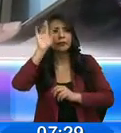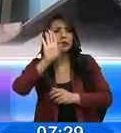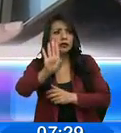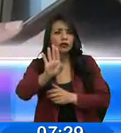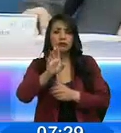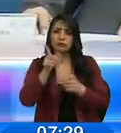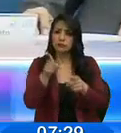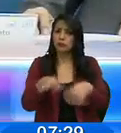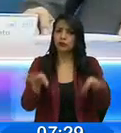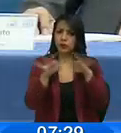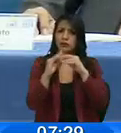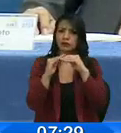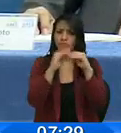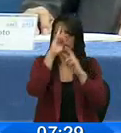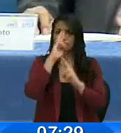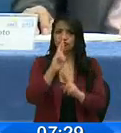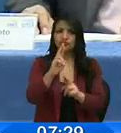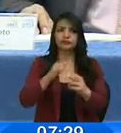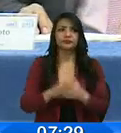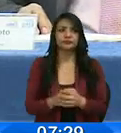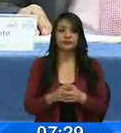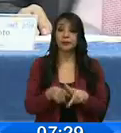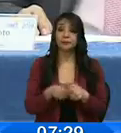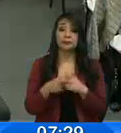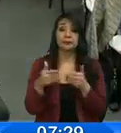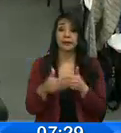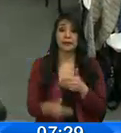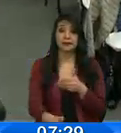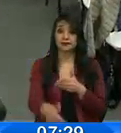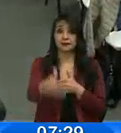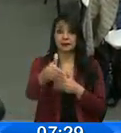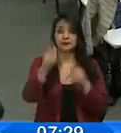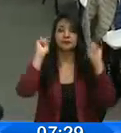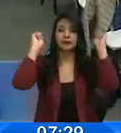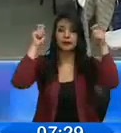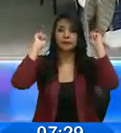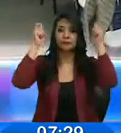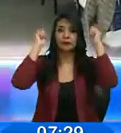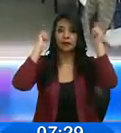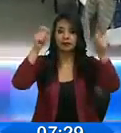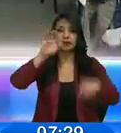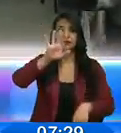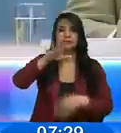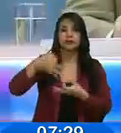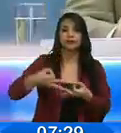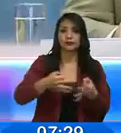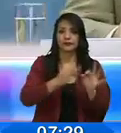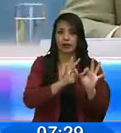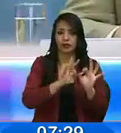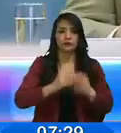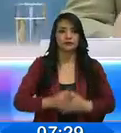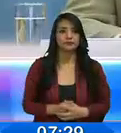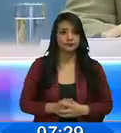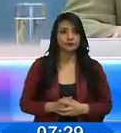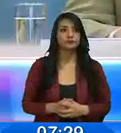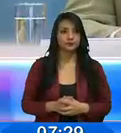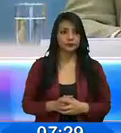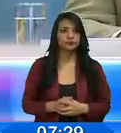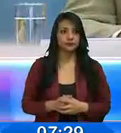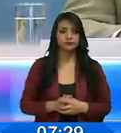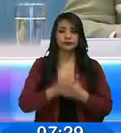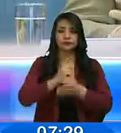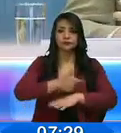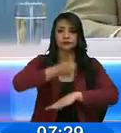de la democracia. Cuenta regresiva que se podría señalar inicia con la campaña electoral el próximo 5 de febrero. Desde el máximo organismo